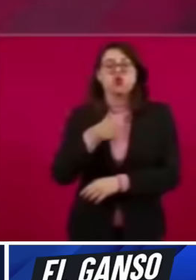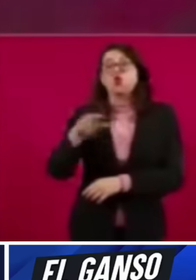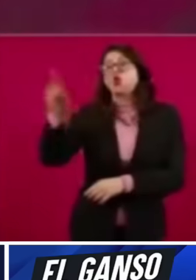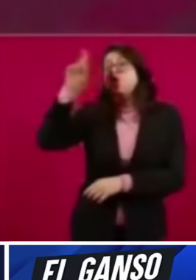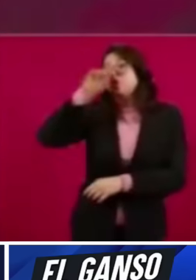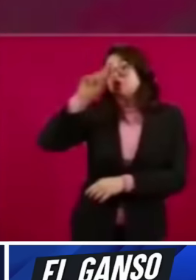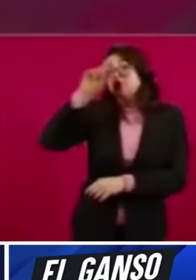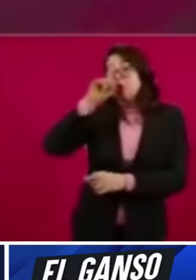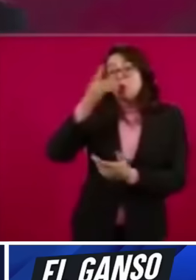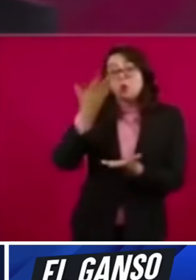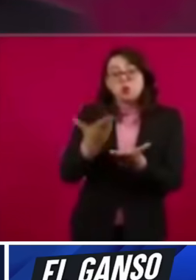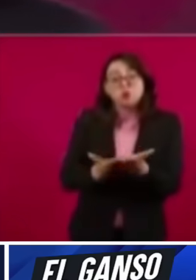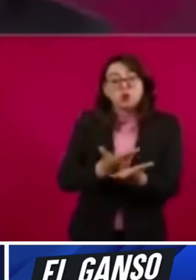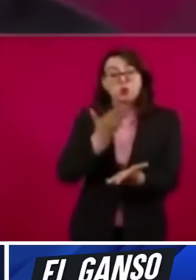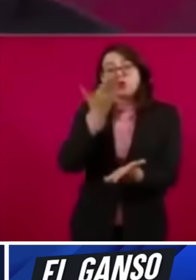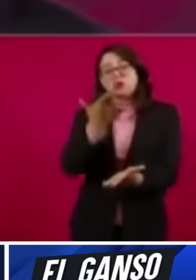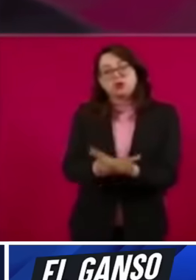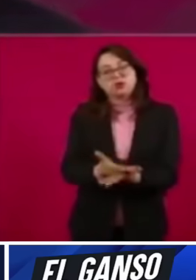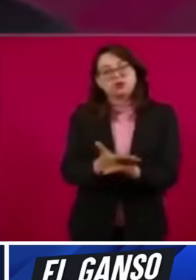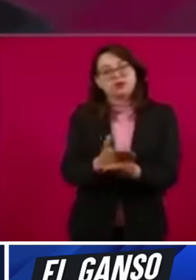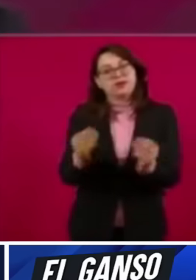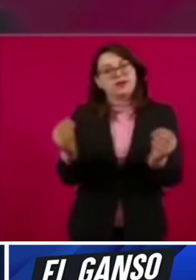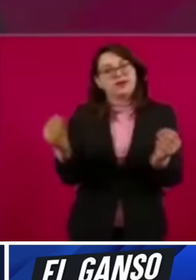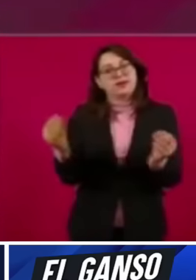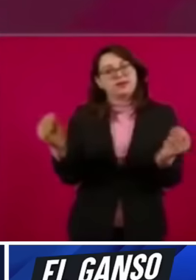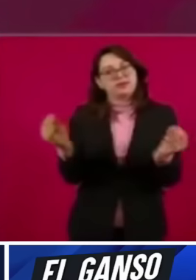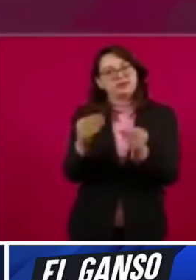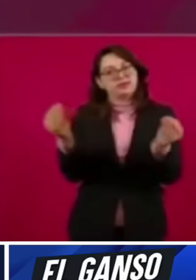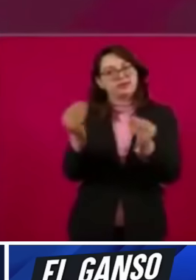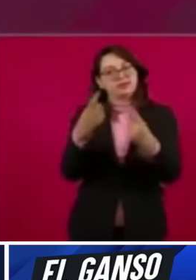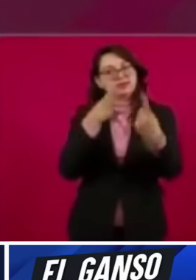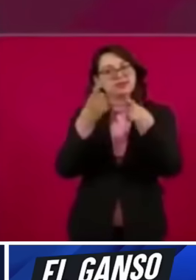es que se abra el debate